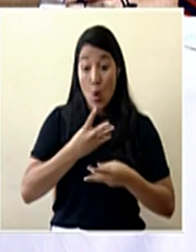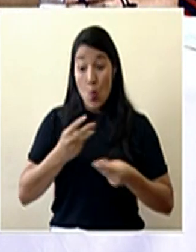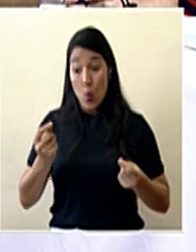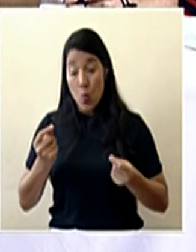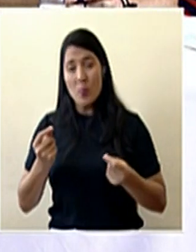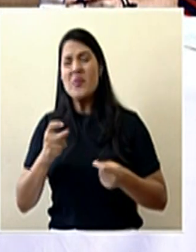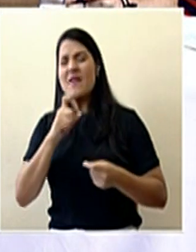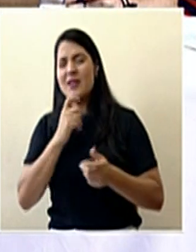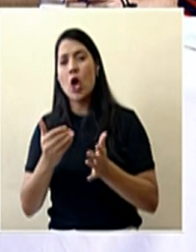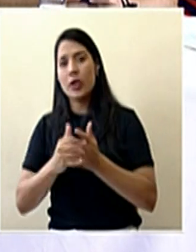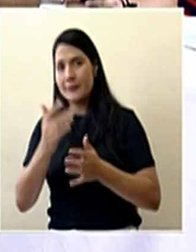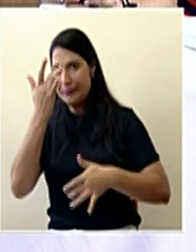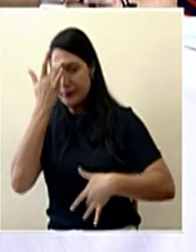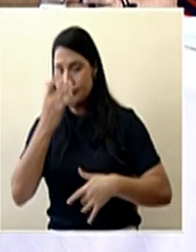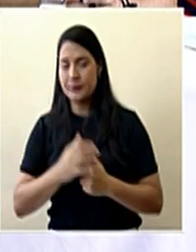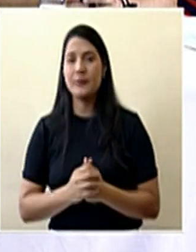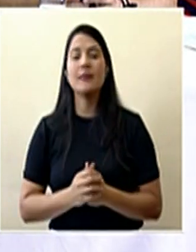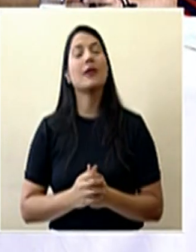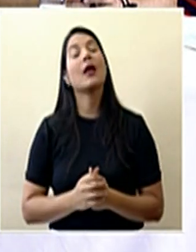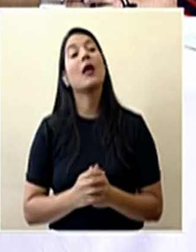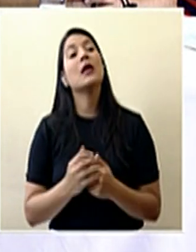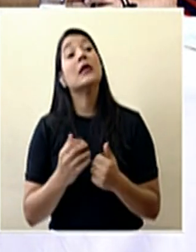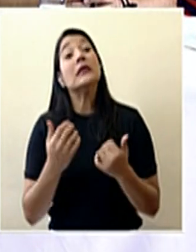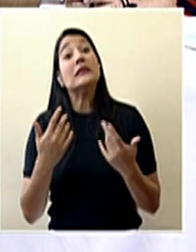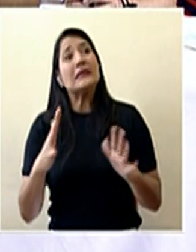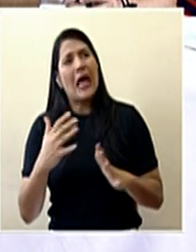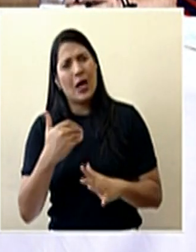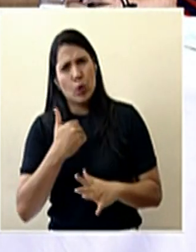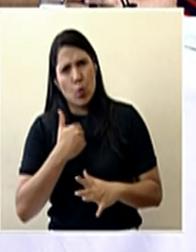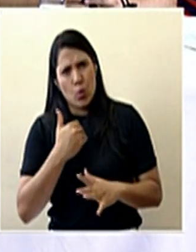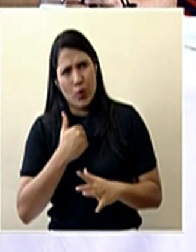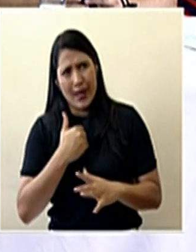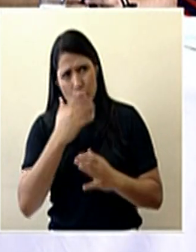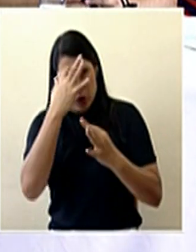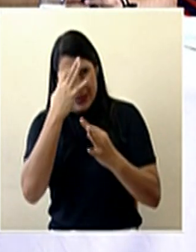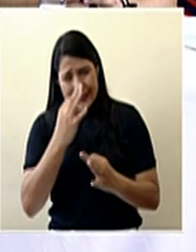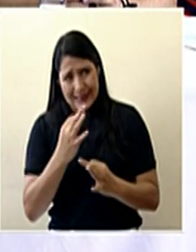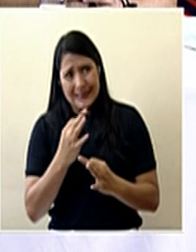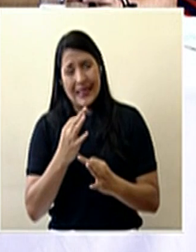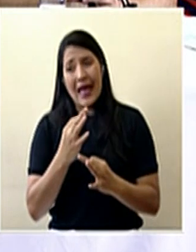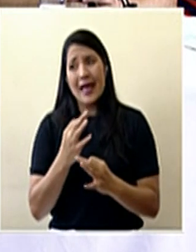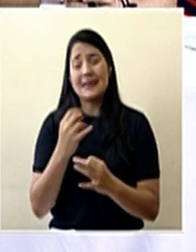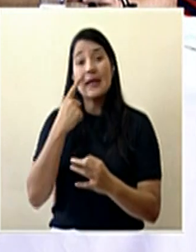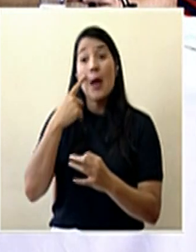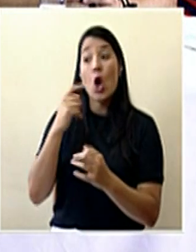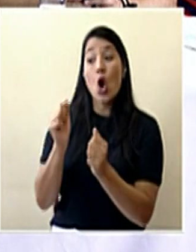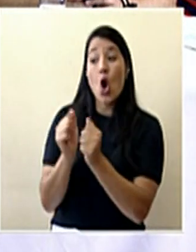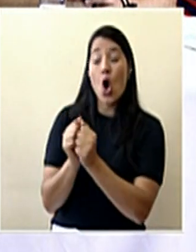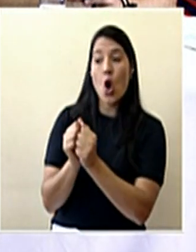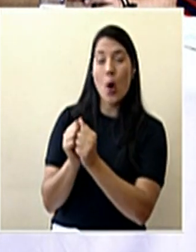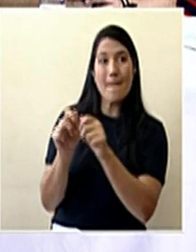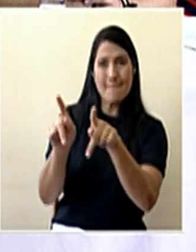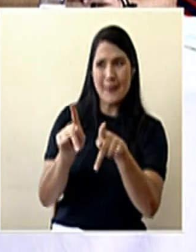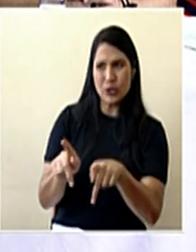Ministro Soto, Telenoticias consulta, ¿se tomaron medidas internas contra los oficiales detenidos en Pocosí por pedir un